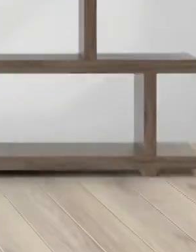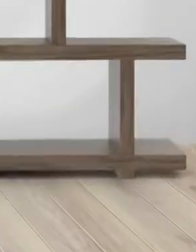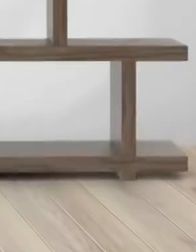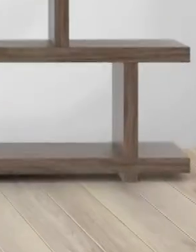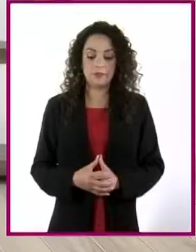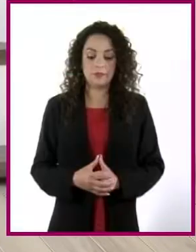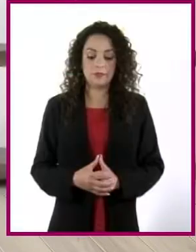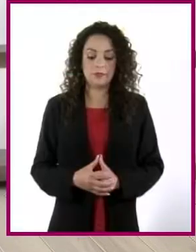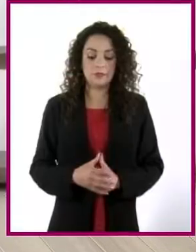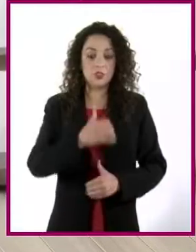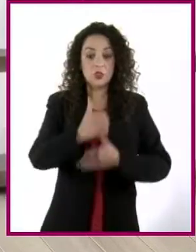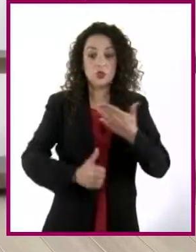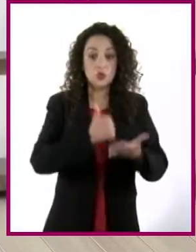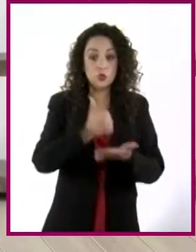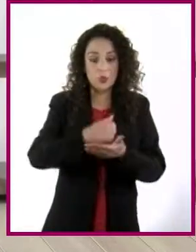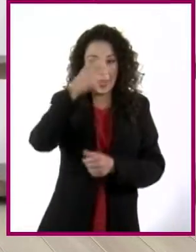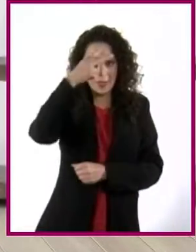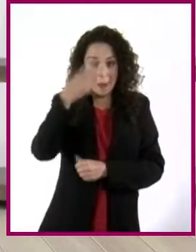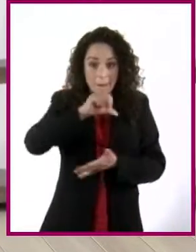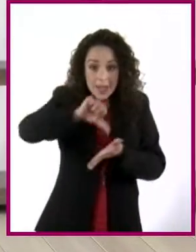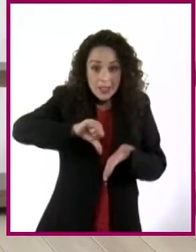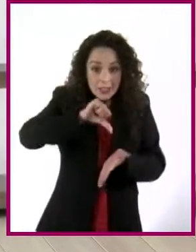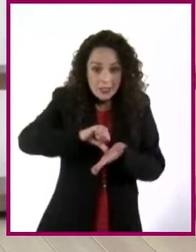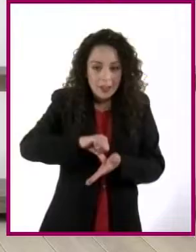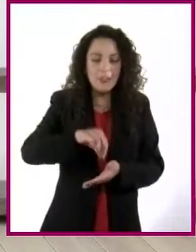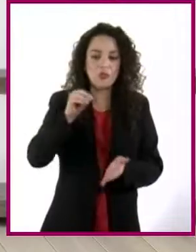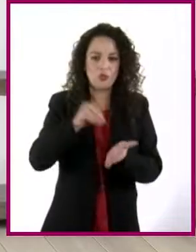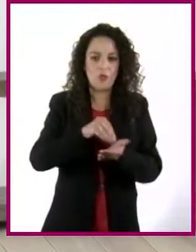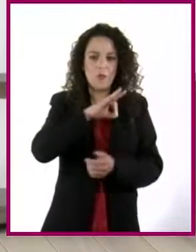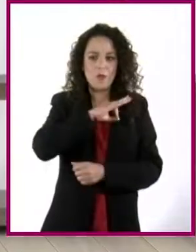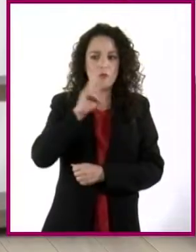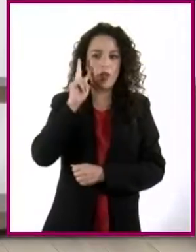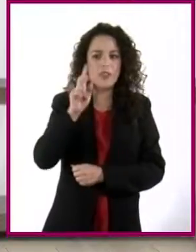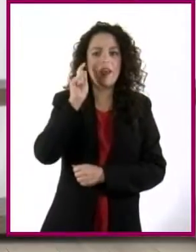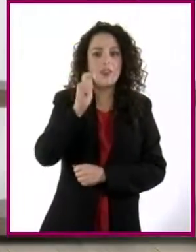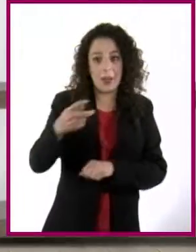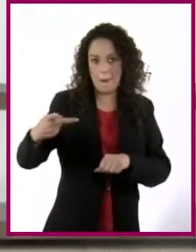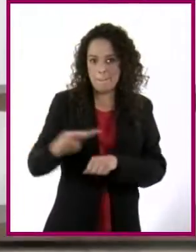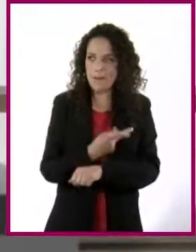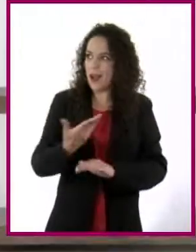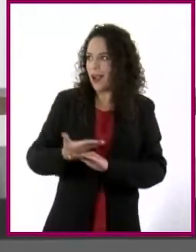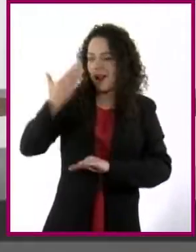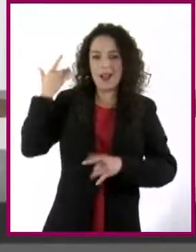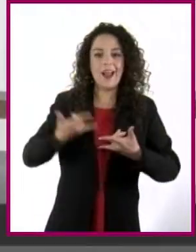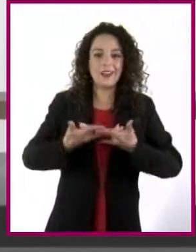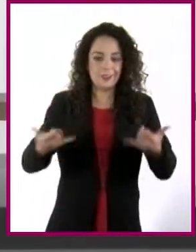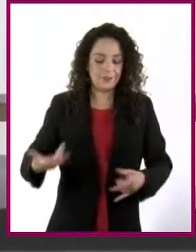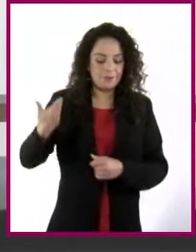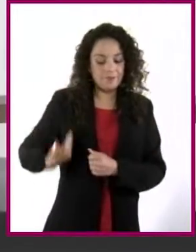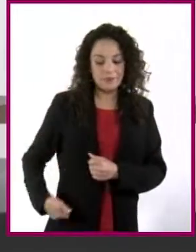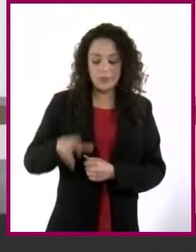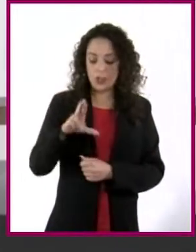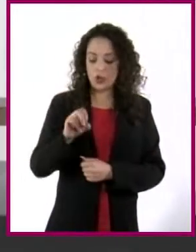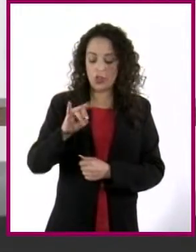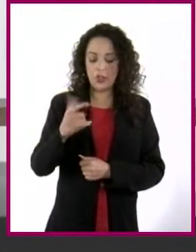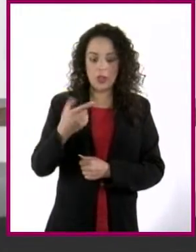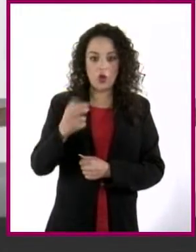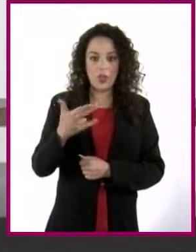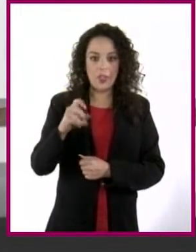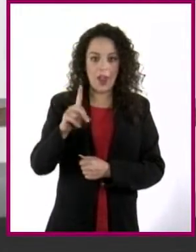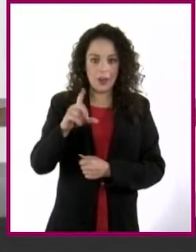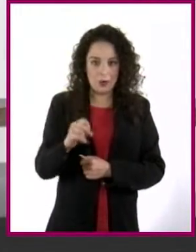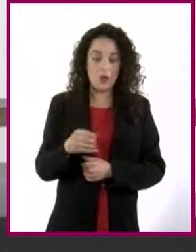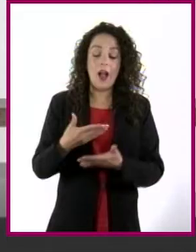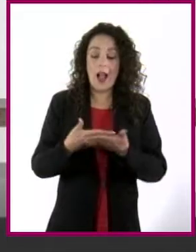En el corazón de la Ciudad de México todavía pueden verse las huellas de un complejo pasado. Soy Rodrigo Hidalgo y los invitamos a subirse a la máquina